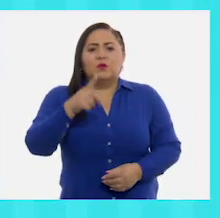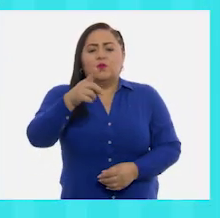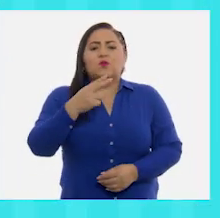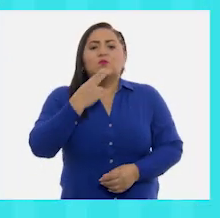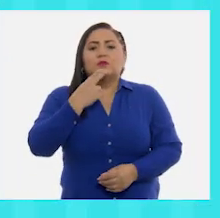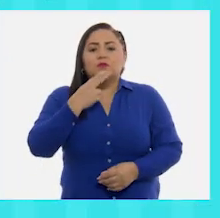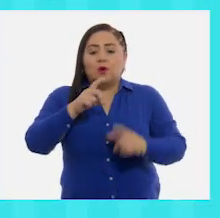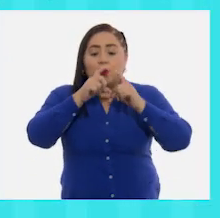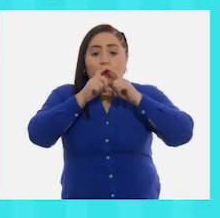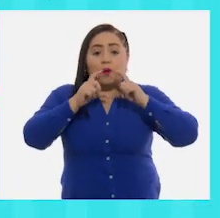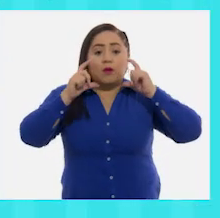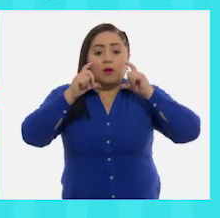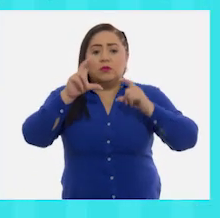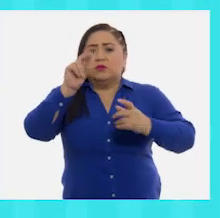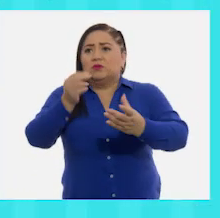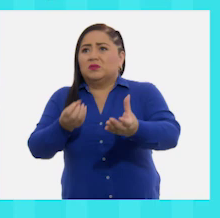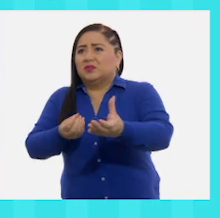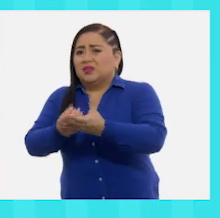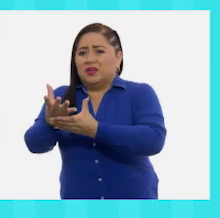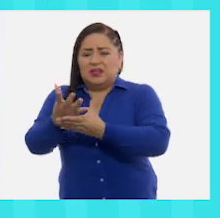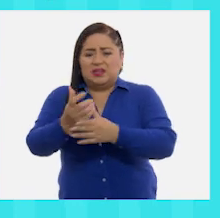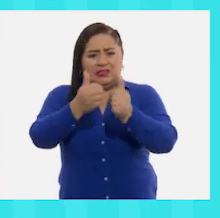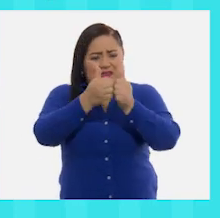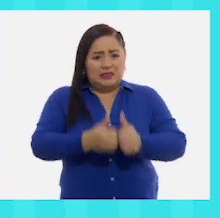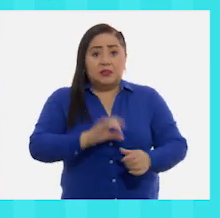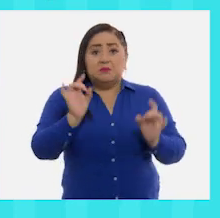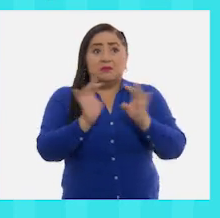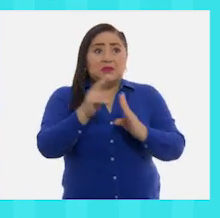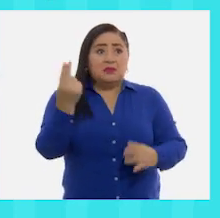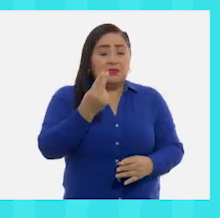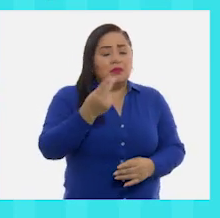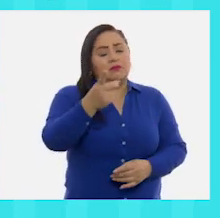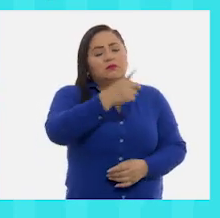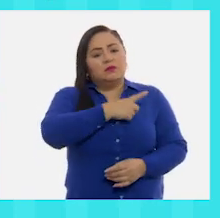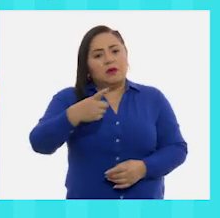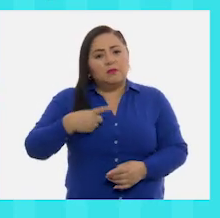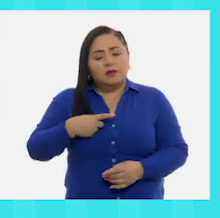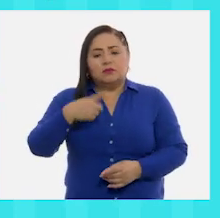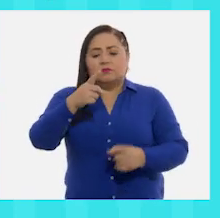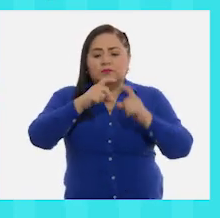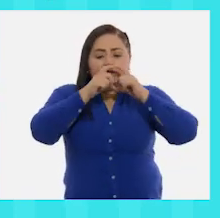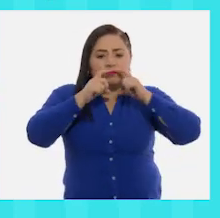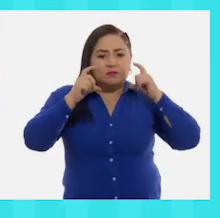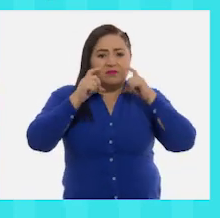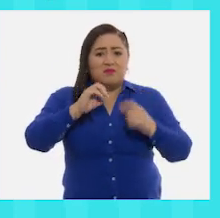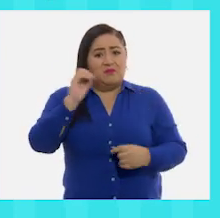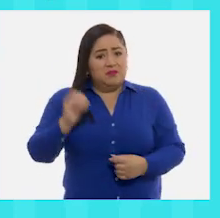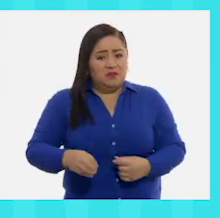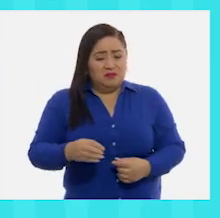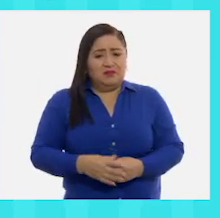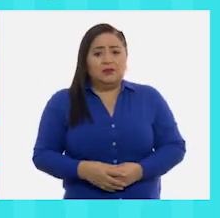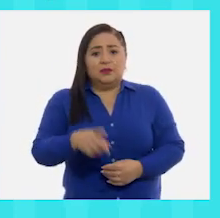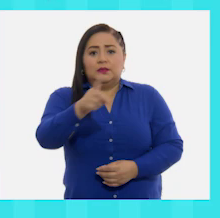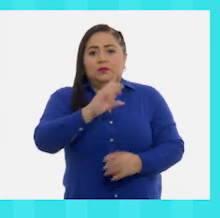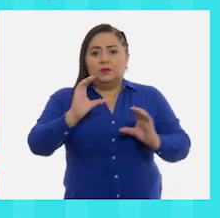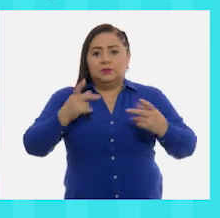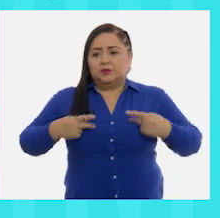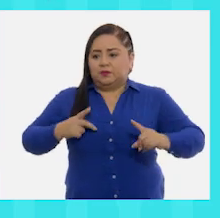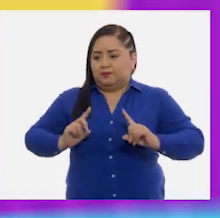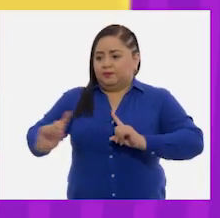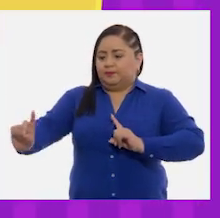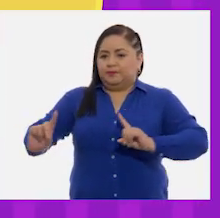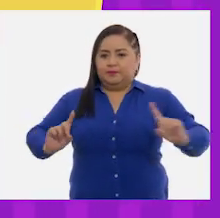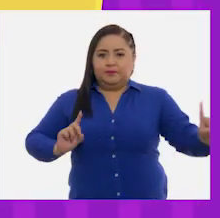Utiliza cubrebocas. No salgas de casa y si tienes que hacerlo, recuerda que es obligatorio utilizarlo. Mantén la sana